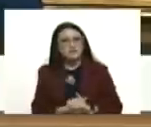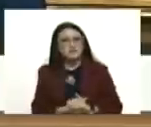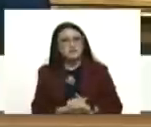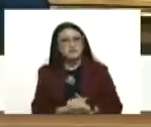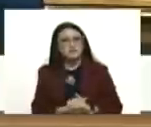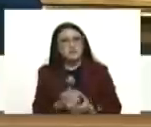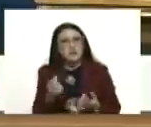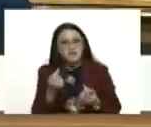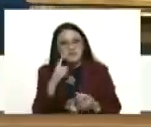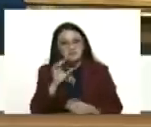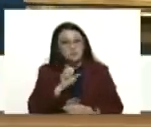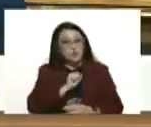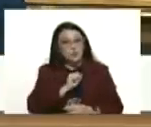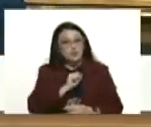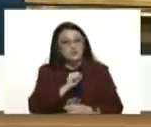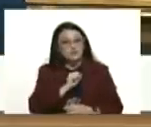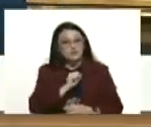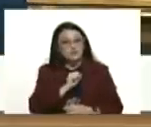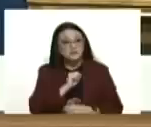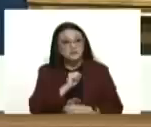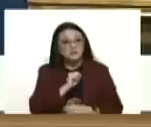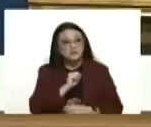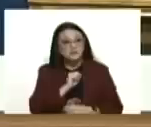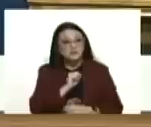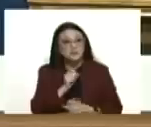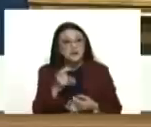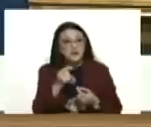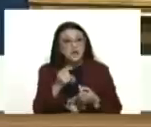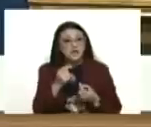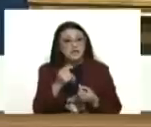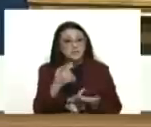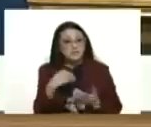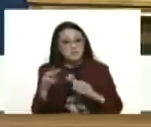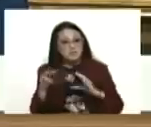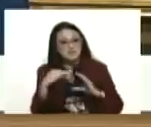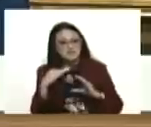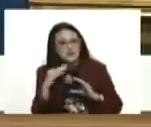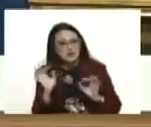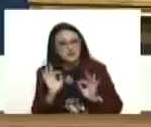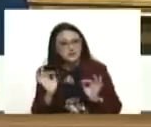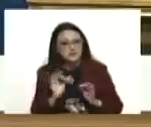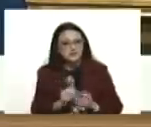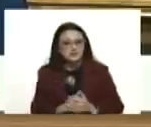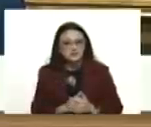Y nadie se dio cuenta. Y nadie pudo mandarme un mensajito de texto.